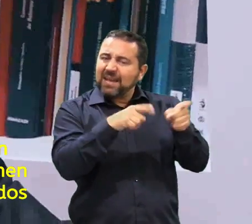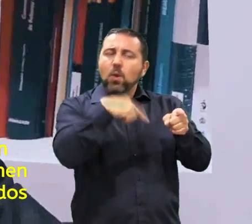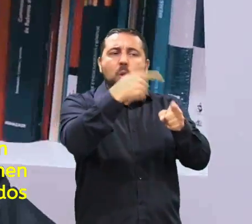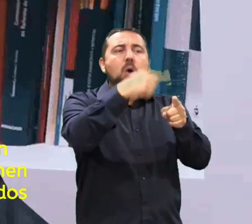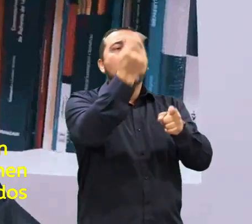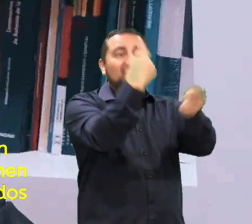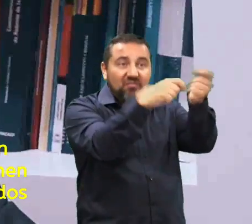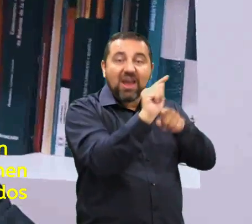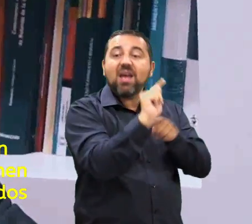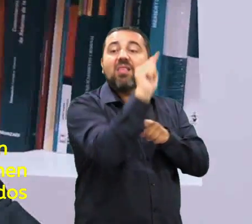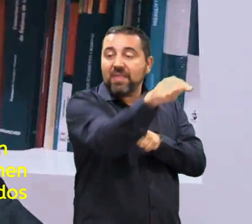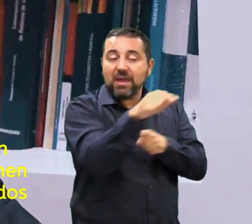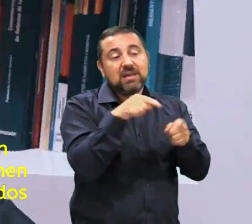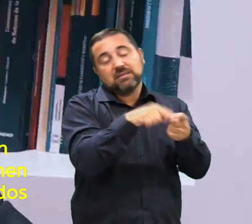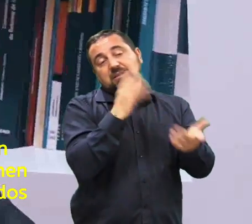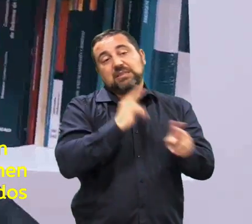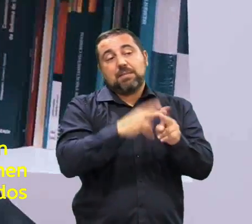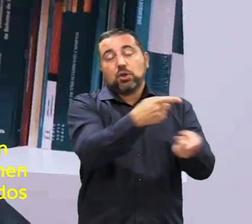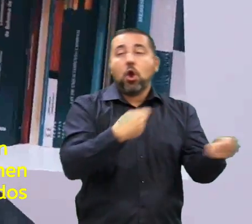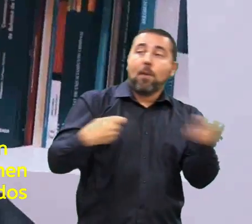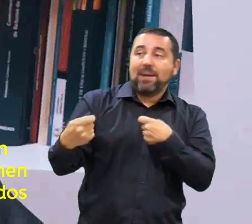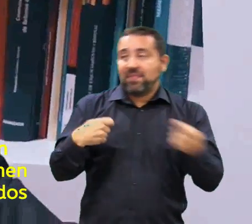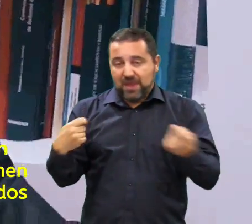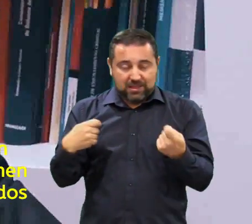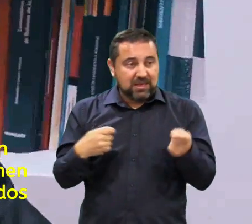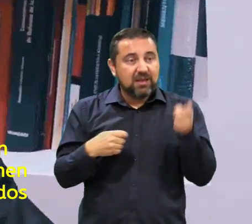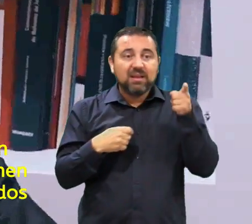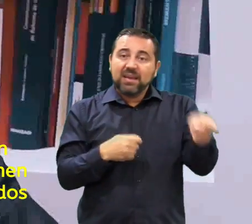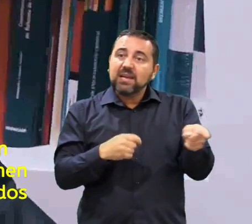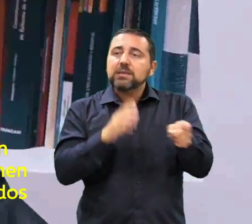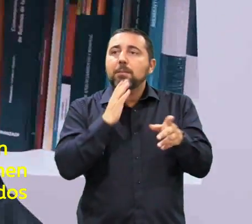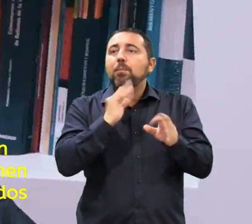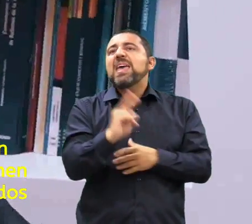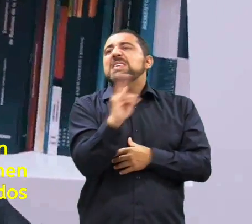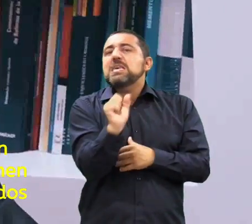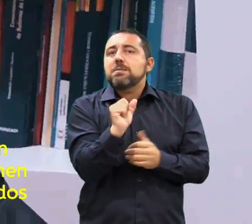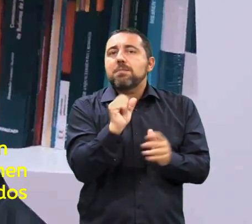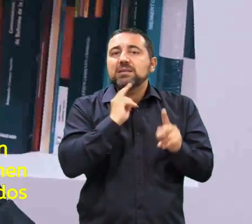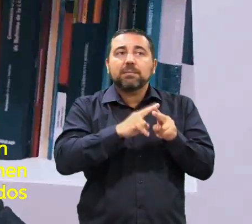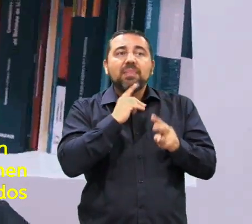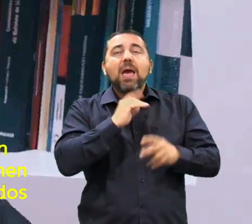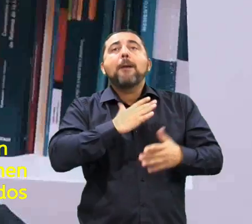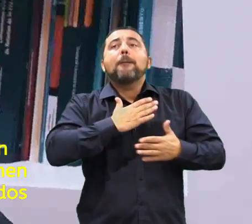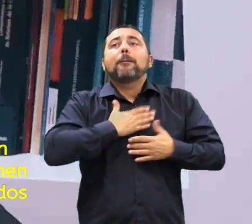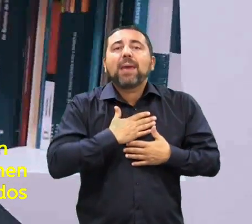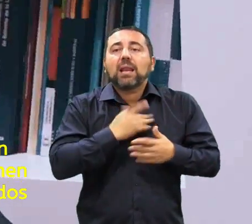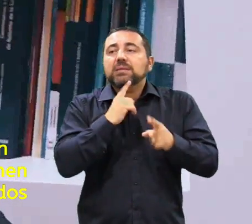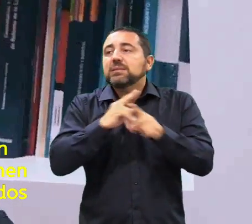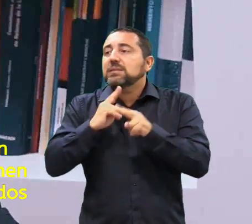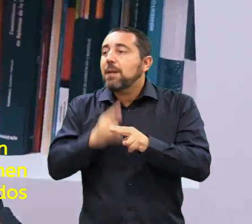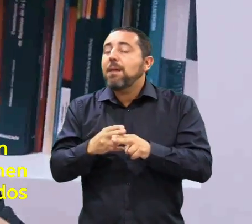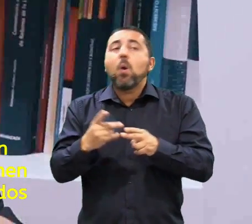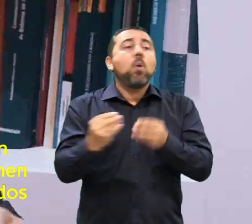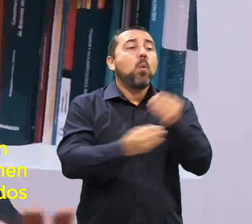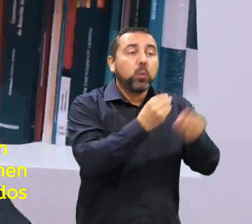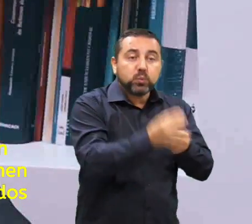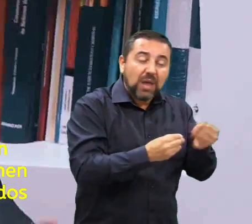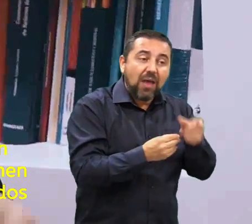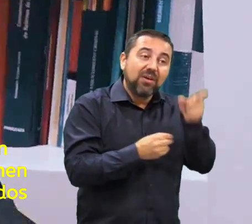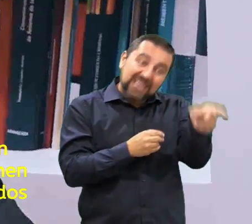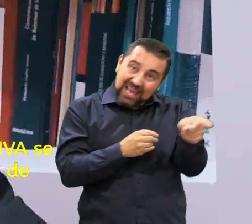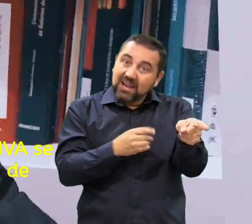el galerista es un revendedor y es un comerciante, y si se ha acogido a un régimen especial de IVA, que es el régimen de